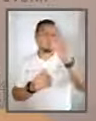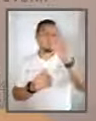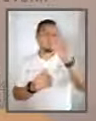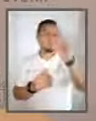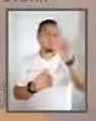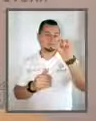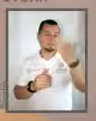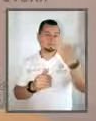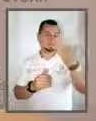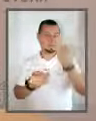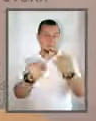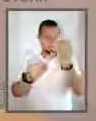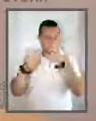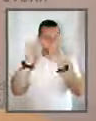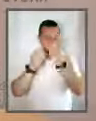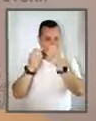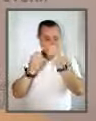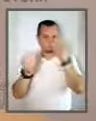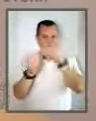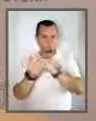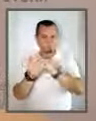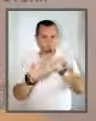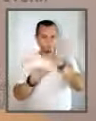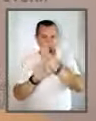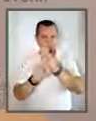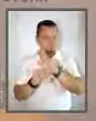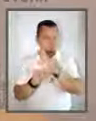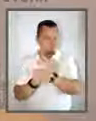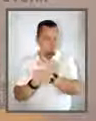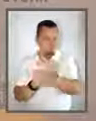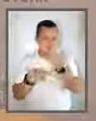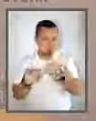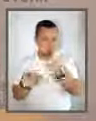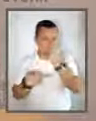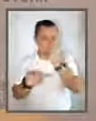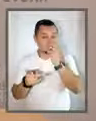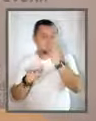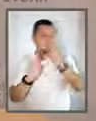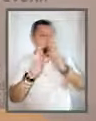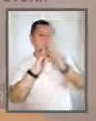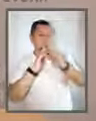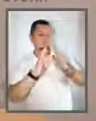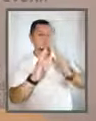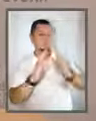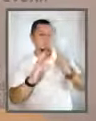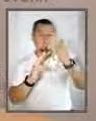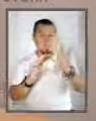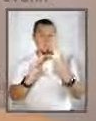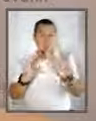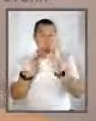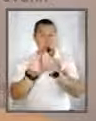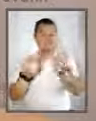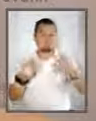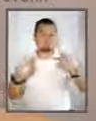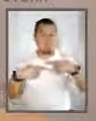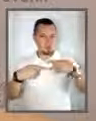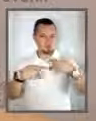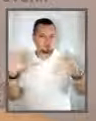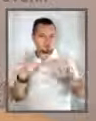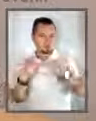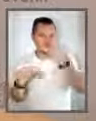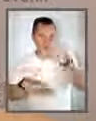escuchamos, realizó la visita de verificación que dio por resultado los hechos ya descritos por el fiscal.